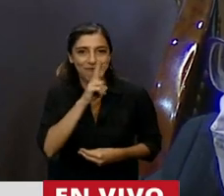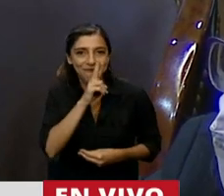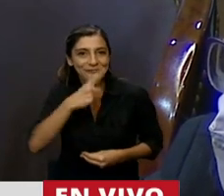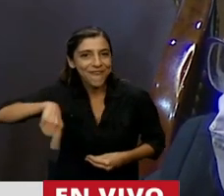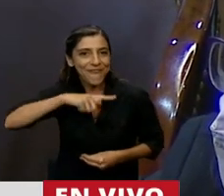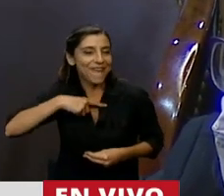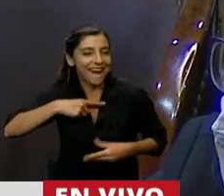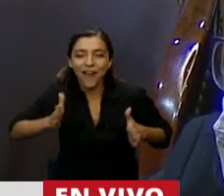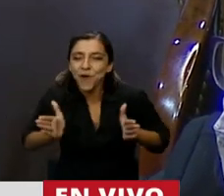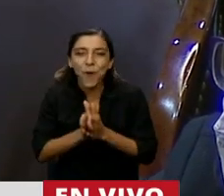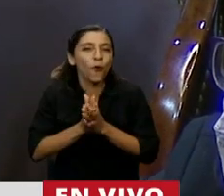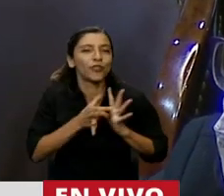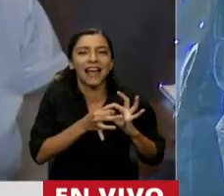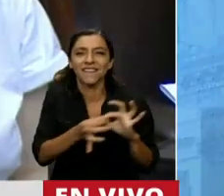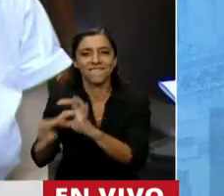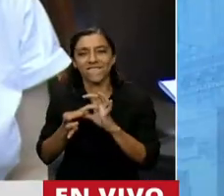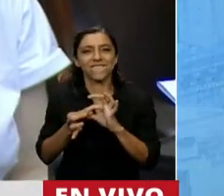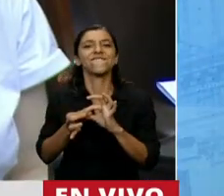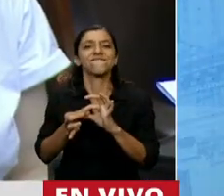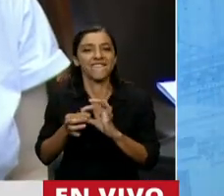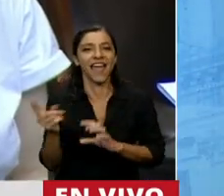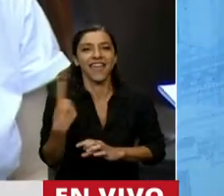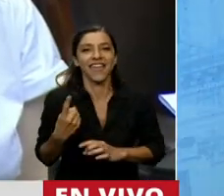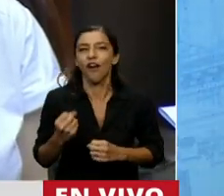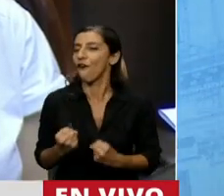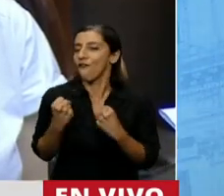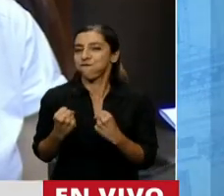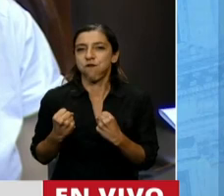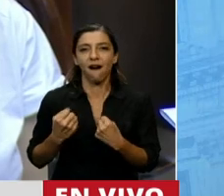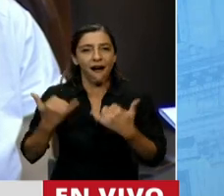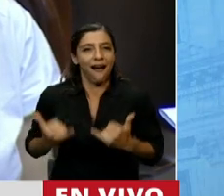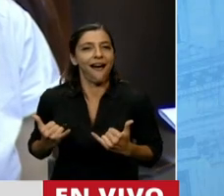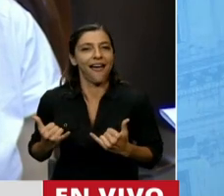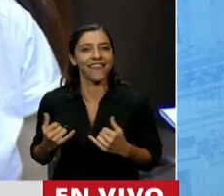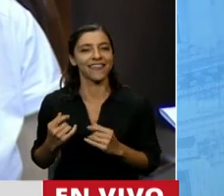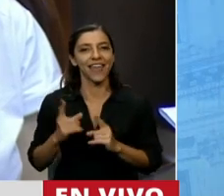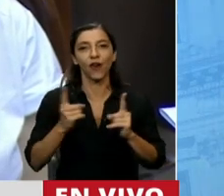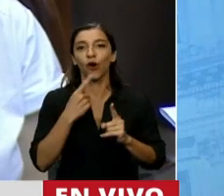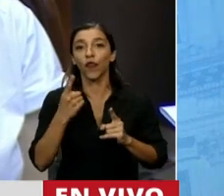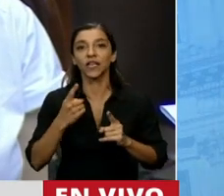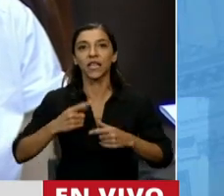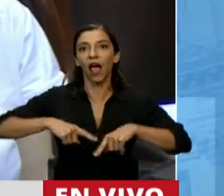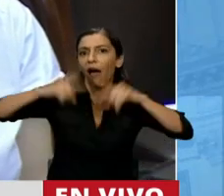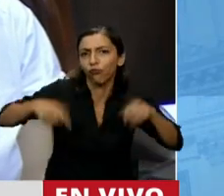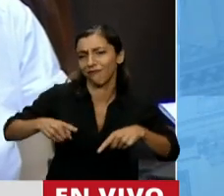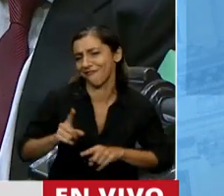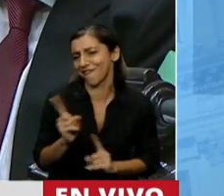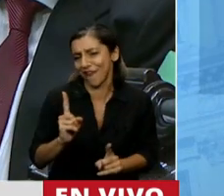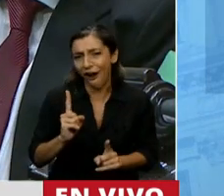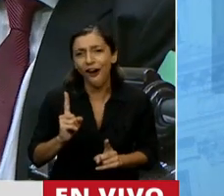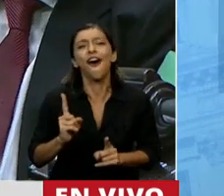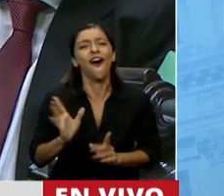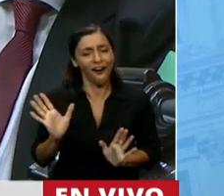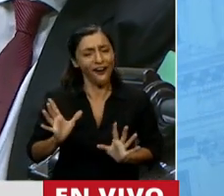sabíamos que nuestra fuerza no era una fuerza espontánea. Muchos aquí han dicho la oportunidad o no de discutir